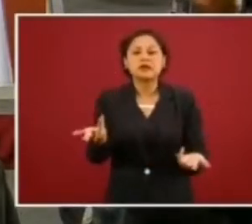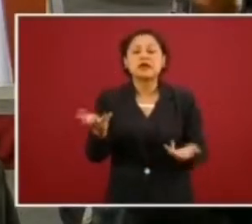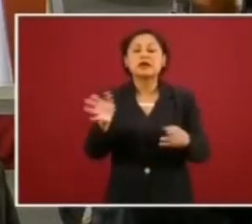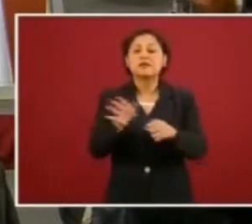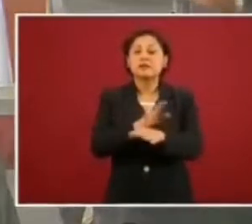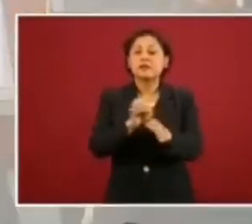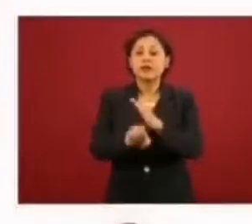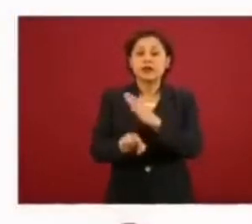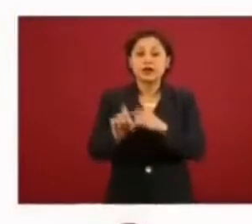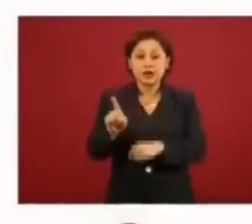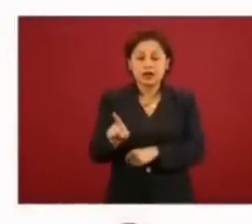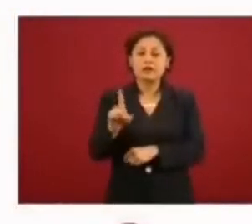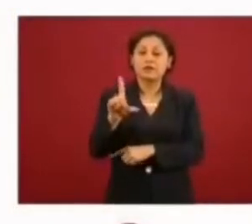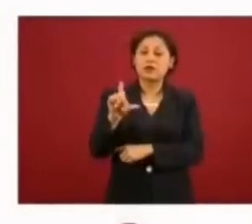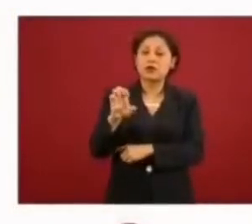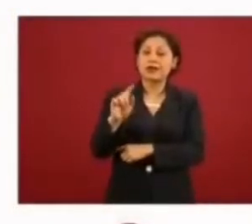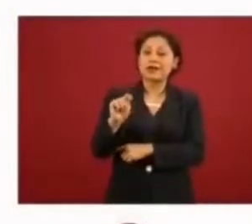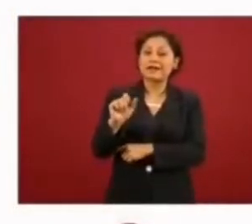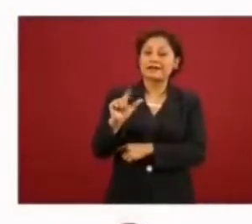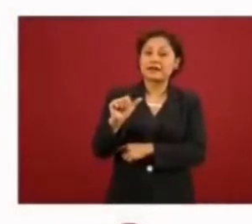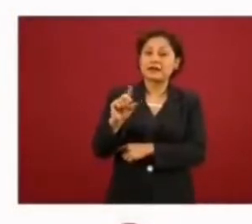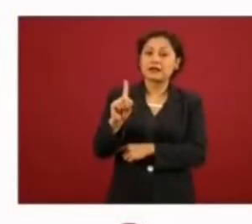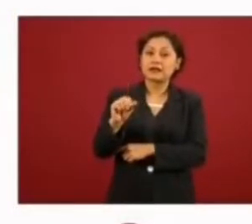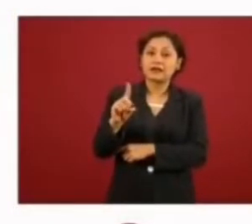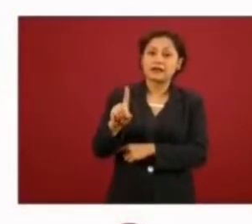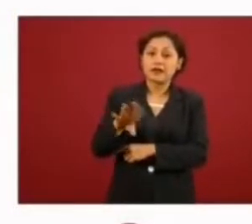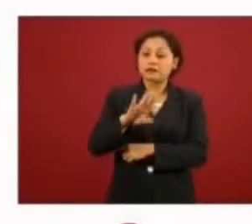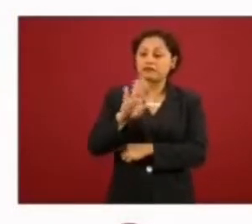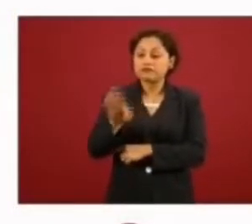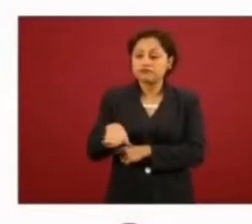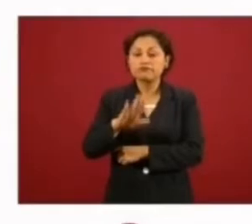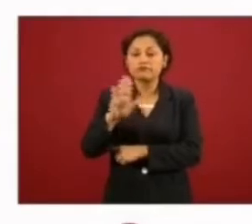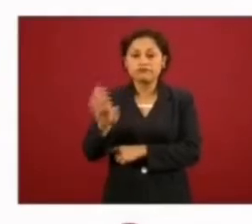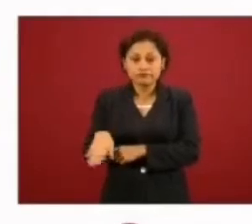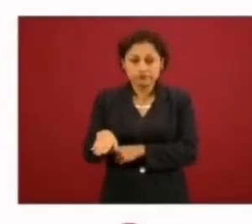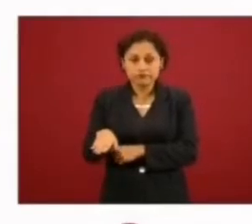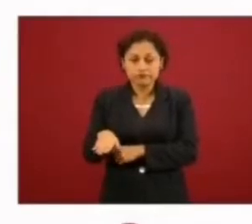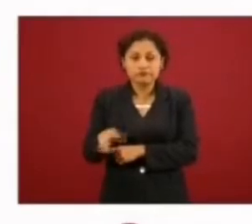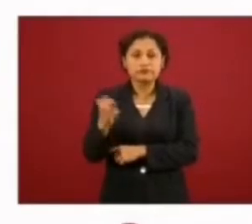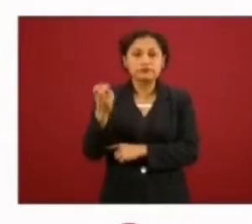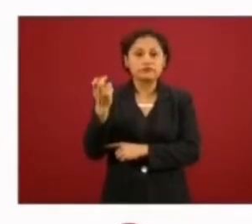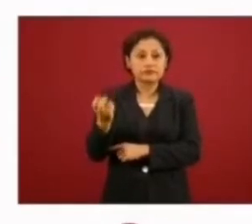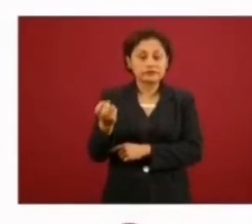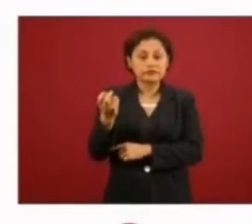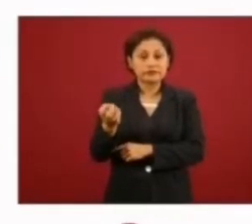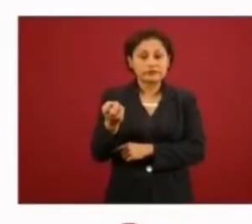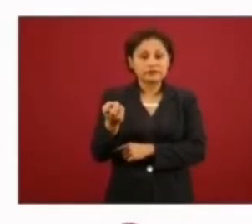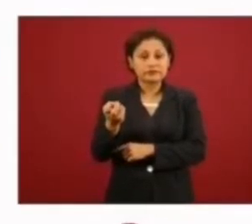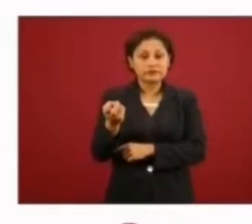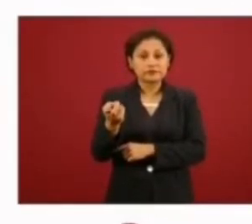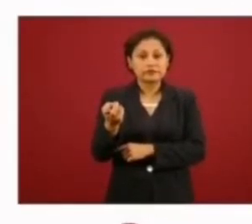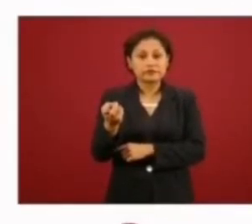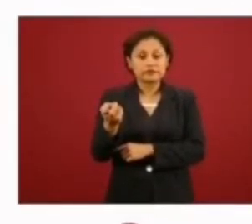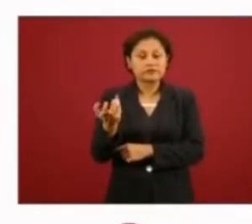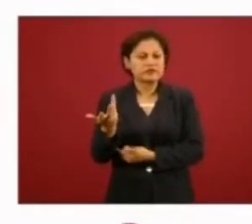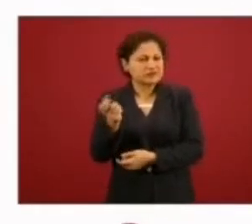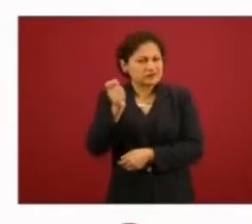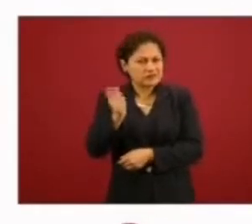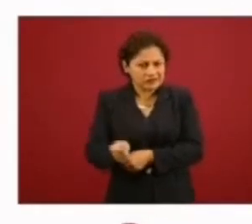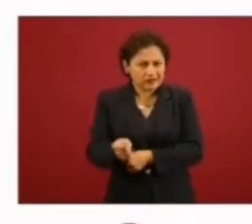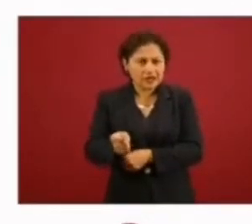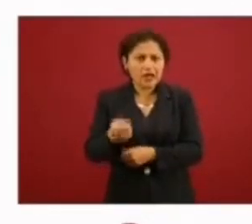de la tasa de letalidad. La tasa o proporción de letalidad de caso es el porcentaje de personas